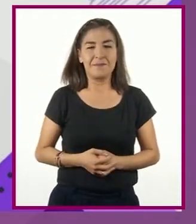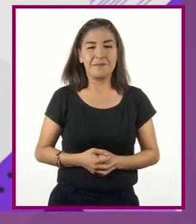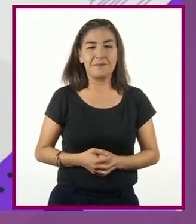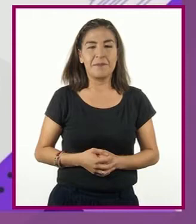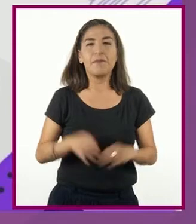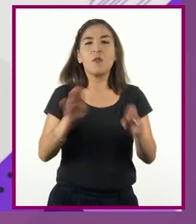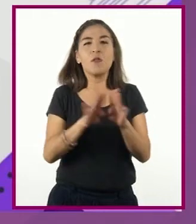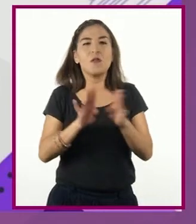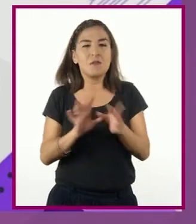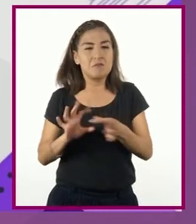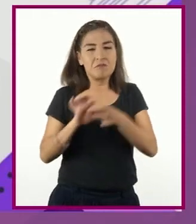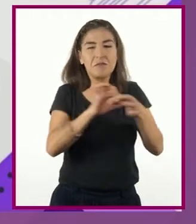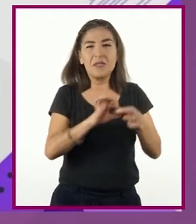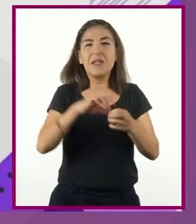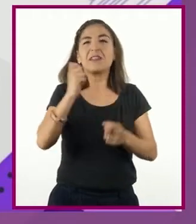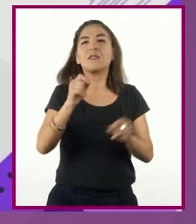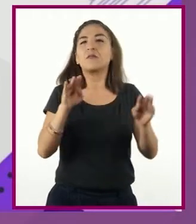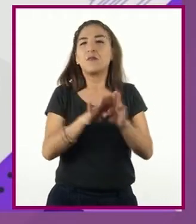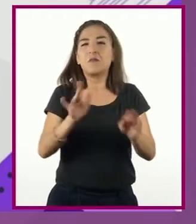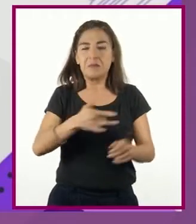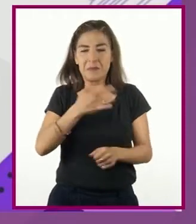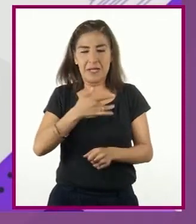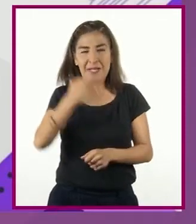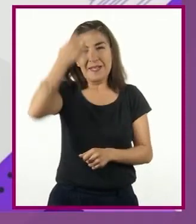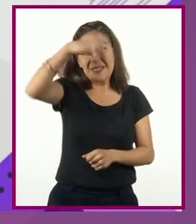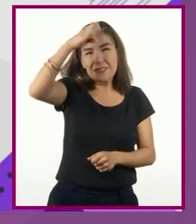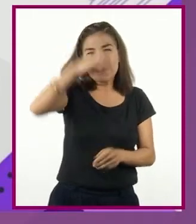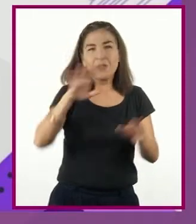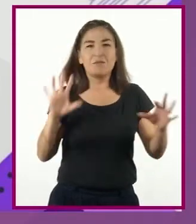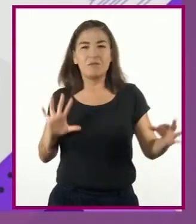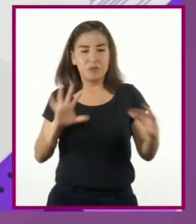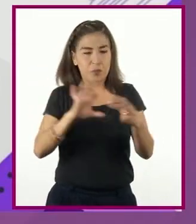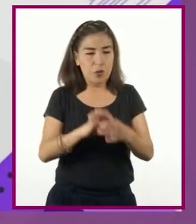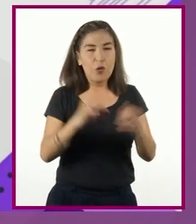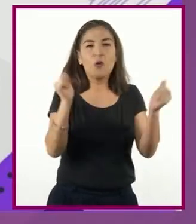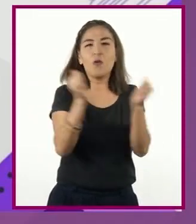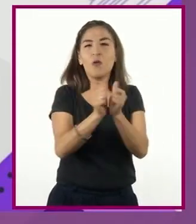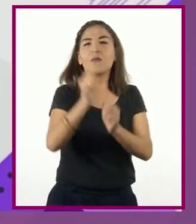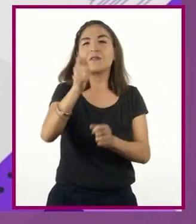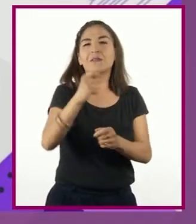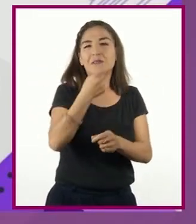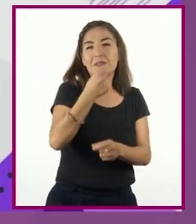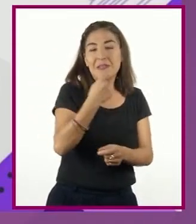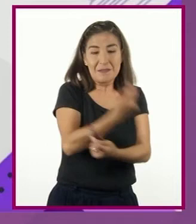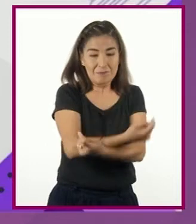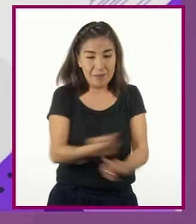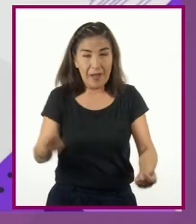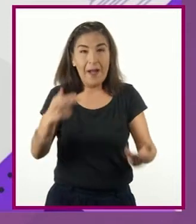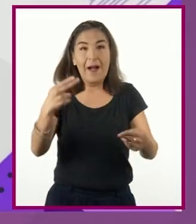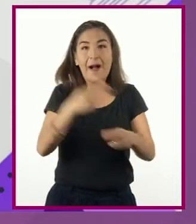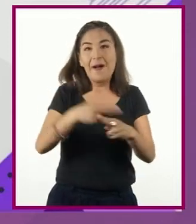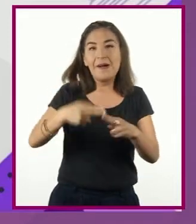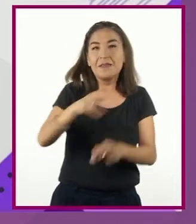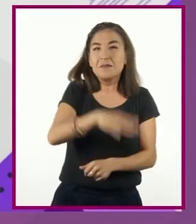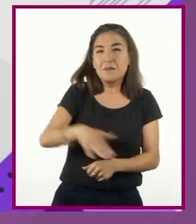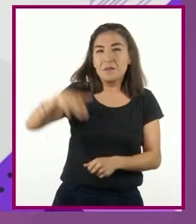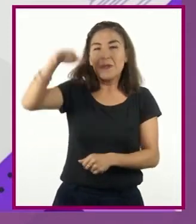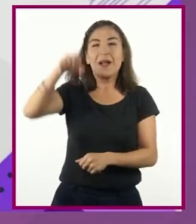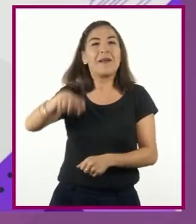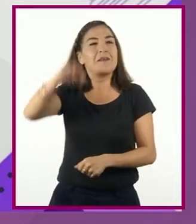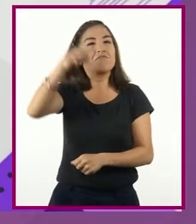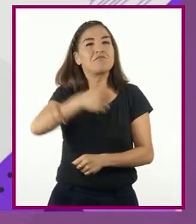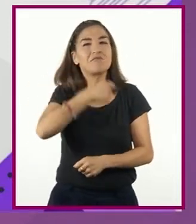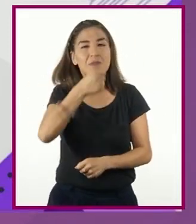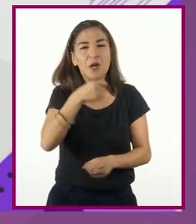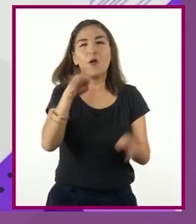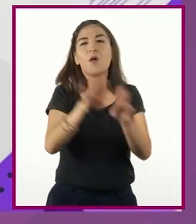Vínculo de integración temporal. Son las experiencias que se adquieren en las distintas etapas de la vida. Entre estas destacan